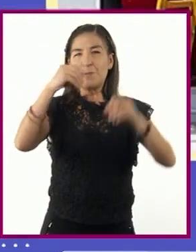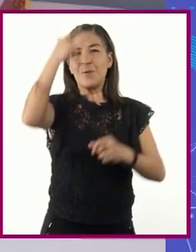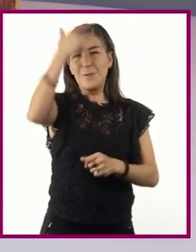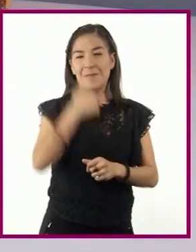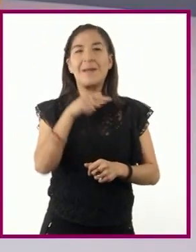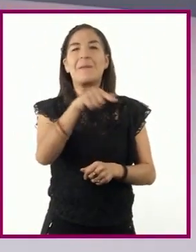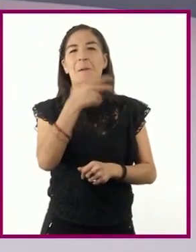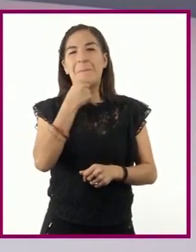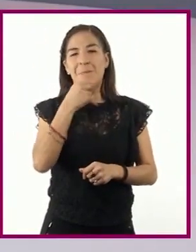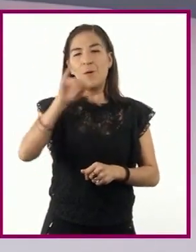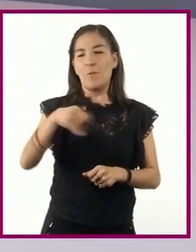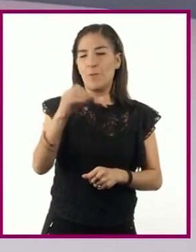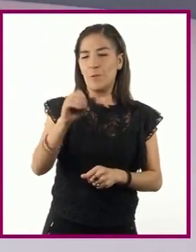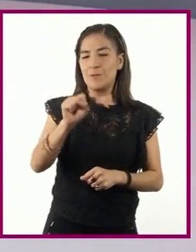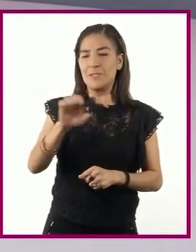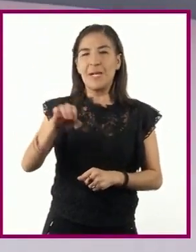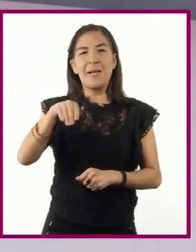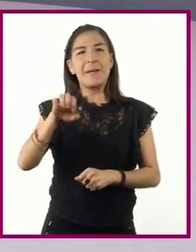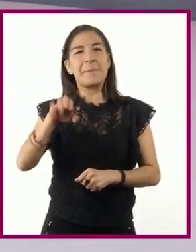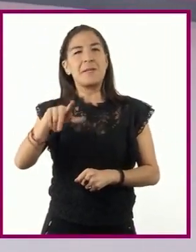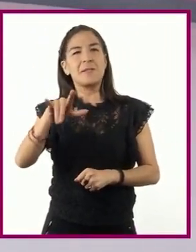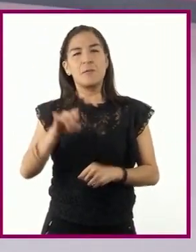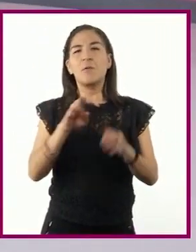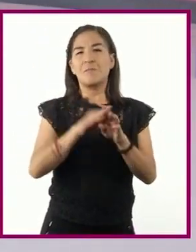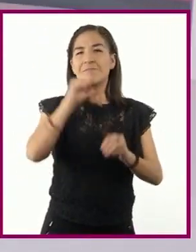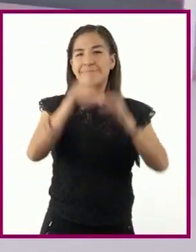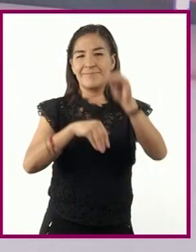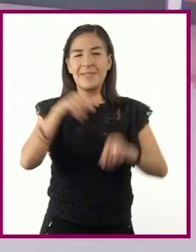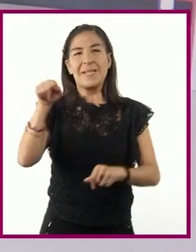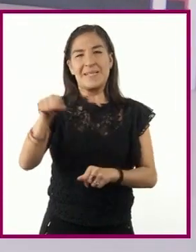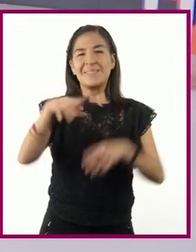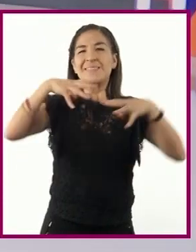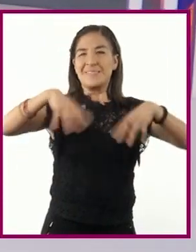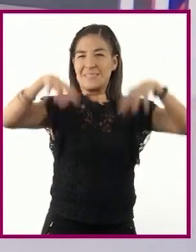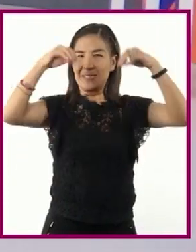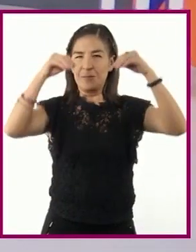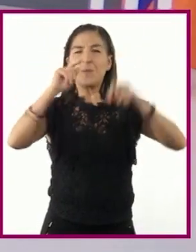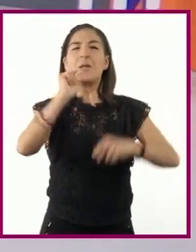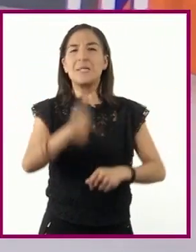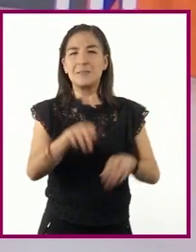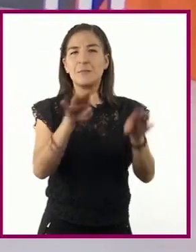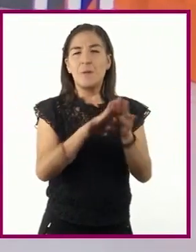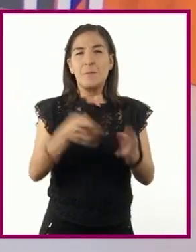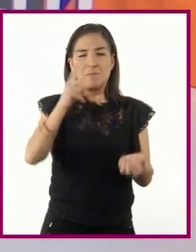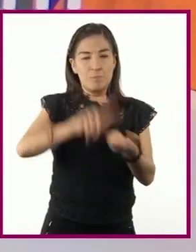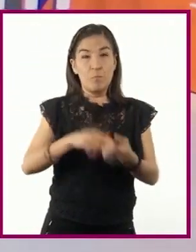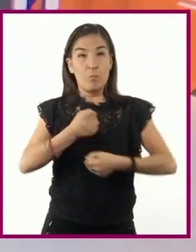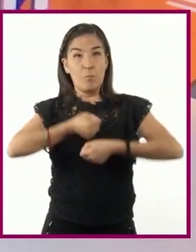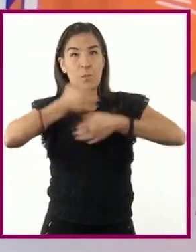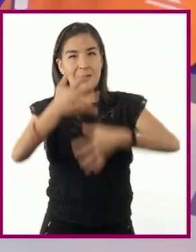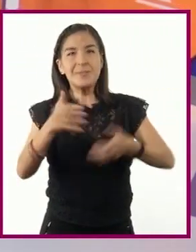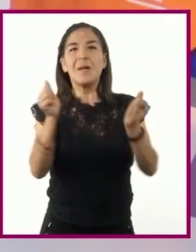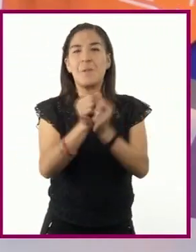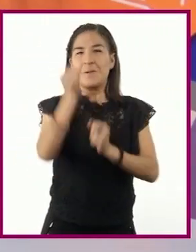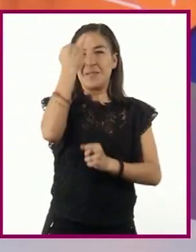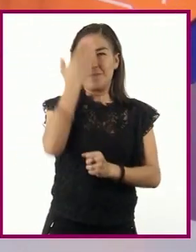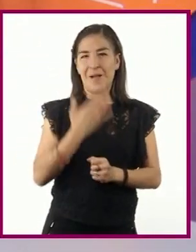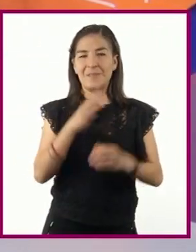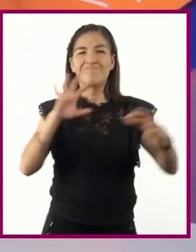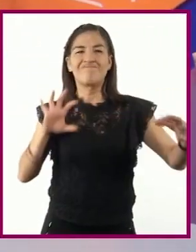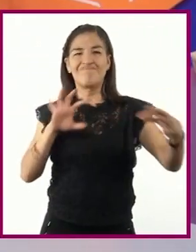Pacheco para crear su versión titulada Circo, donde la poesía y la imagen se conjugan y